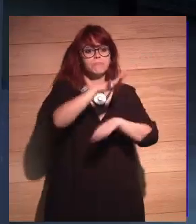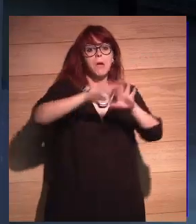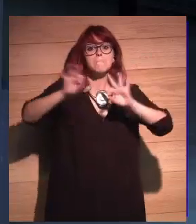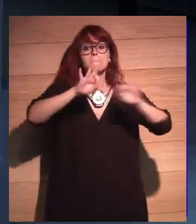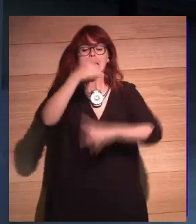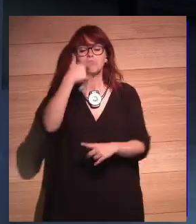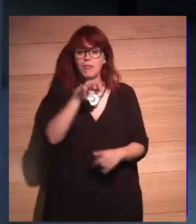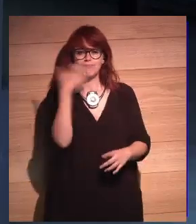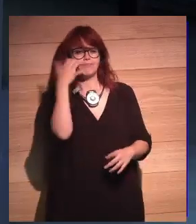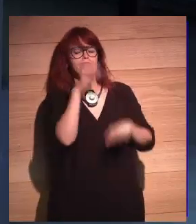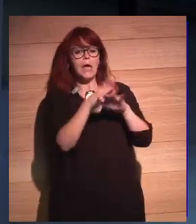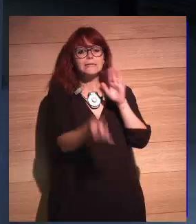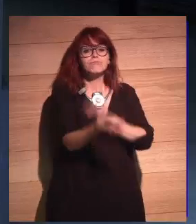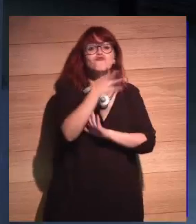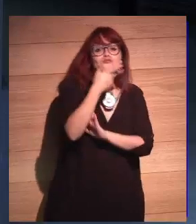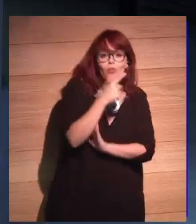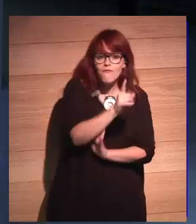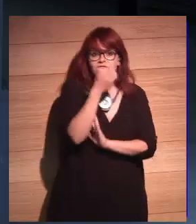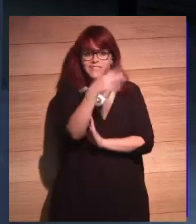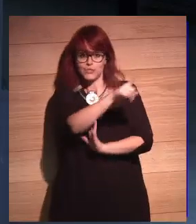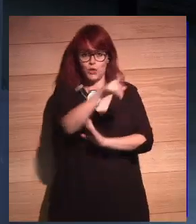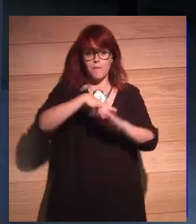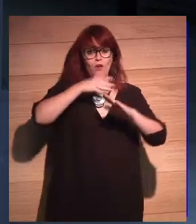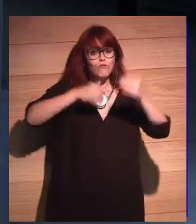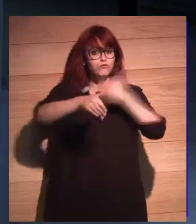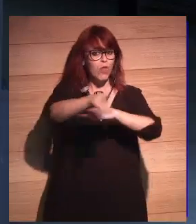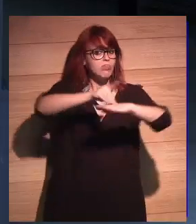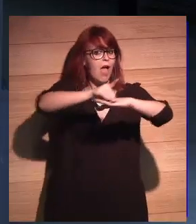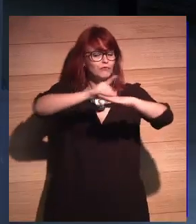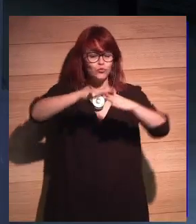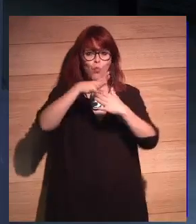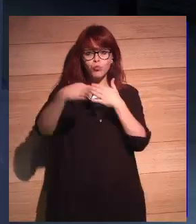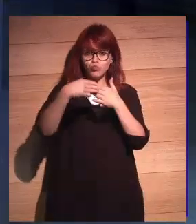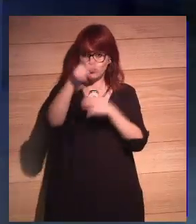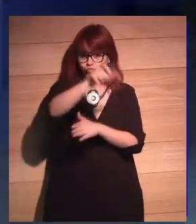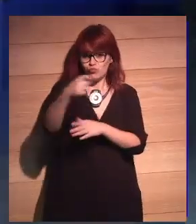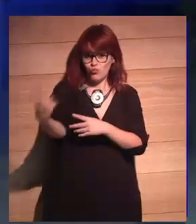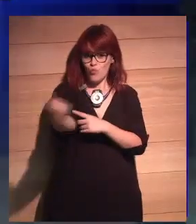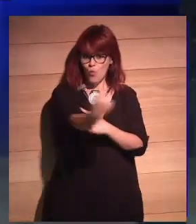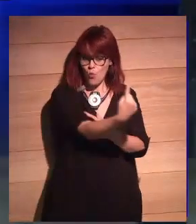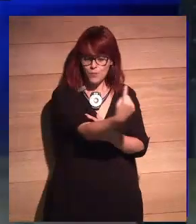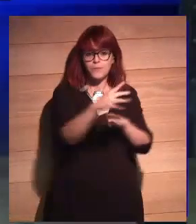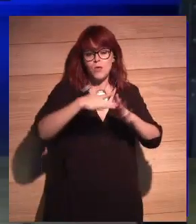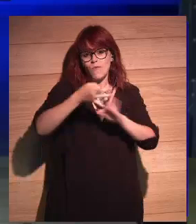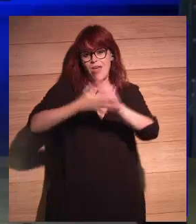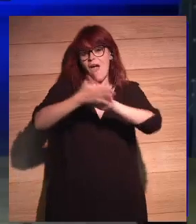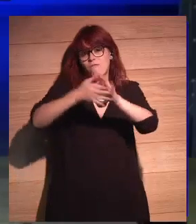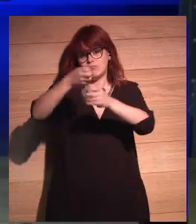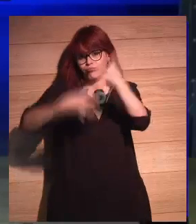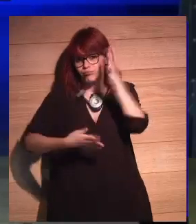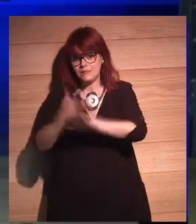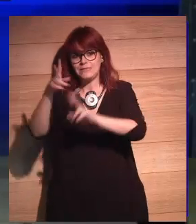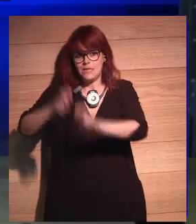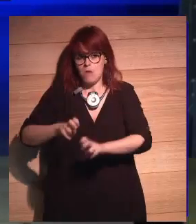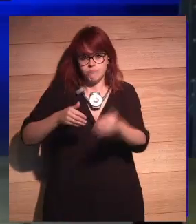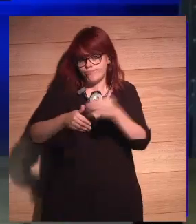que está pasando. Pero el futuro se centra en los datos de usuario, pero, bueno, podría hablar muchísimo más sobre esto, voy